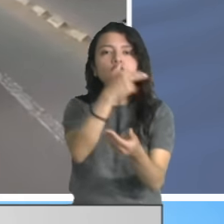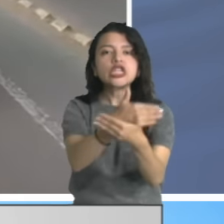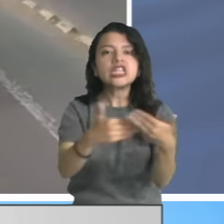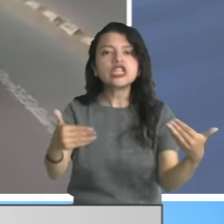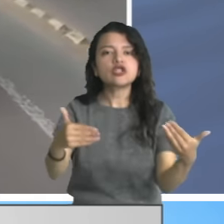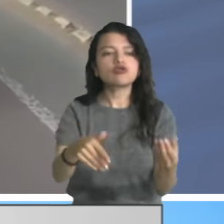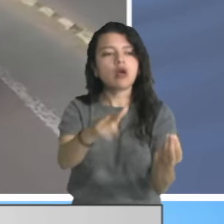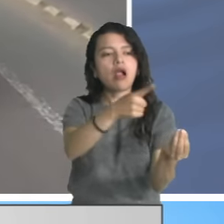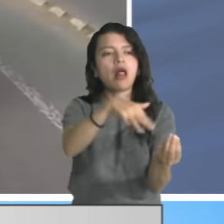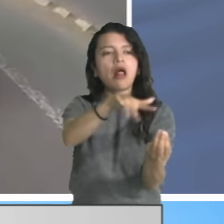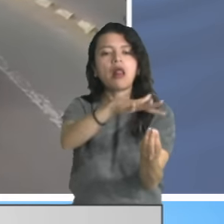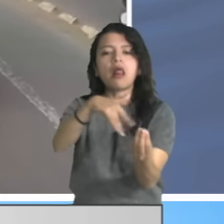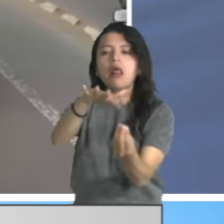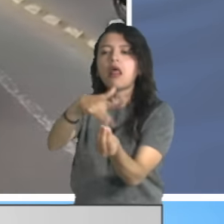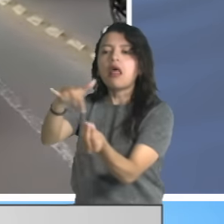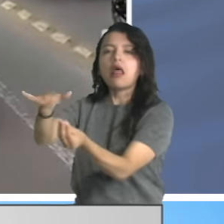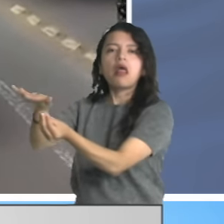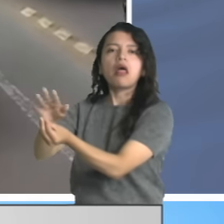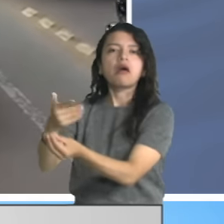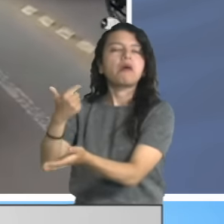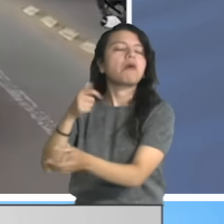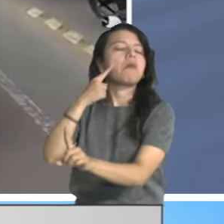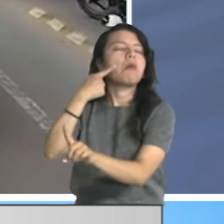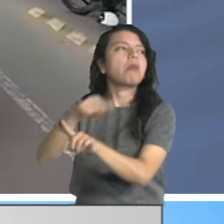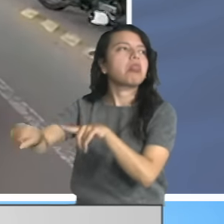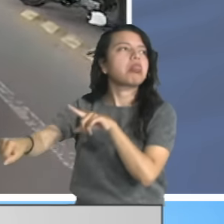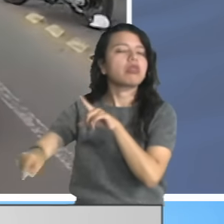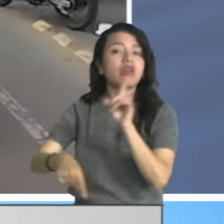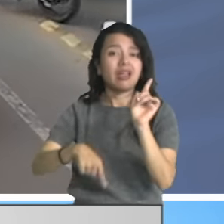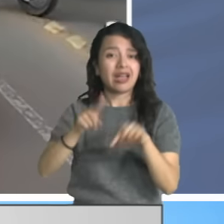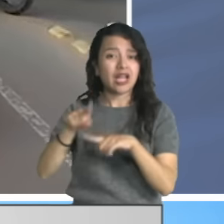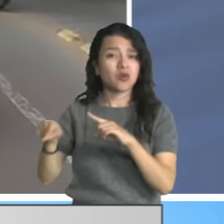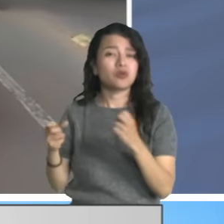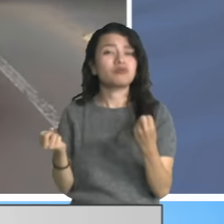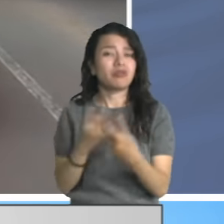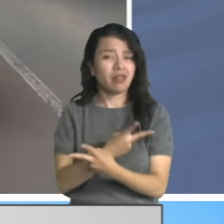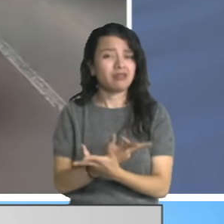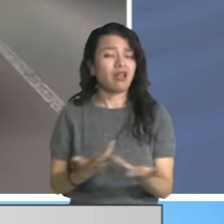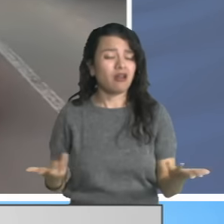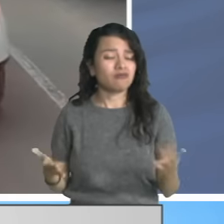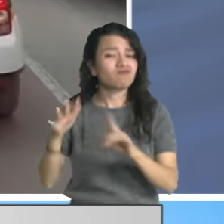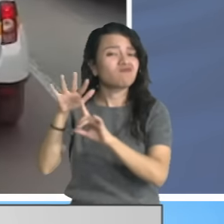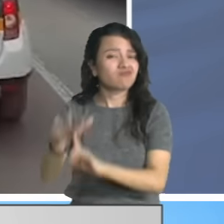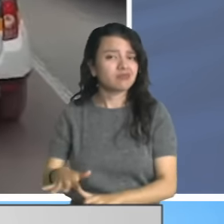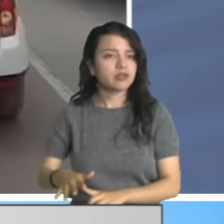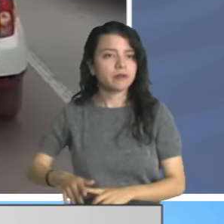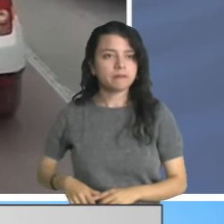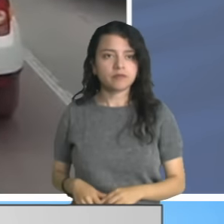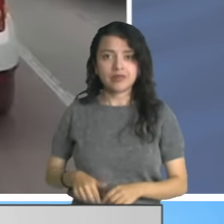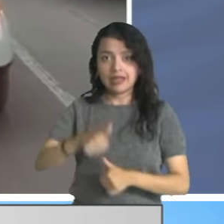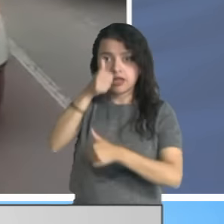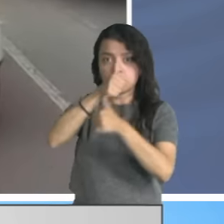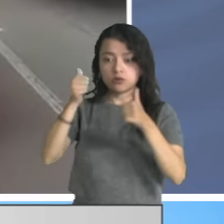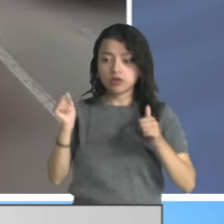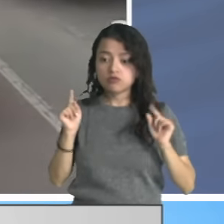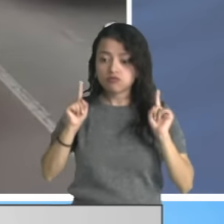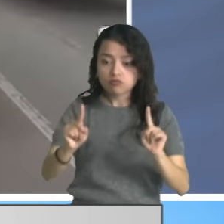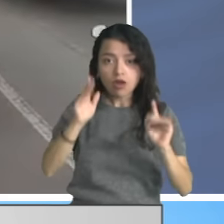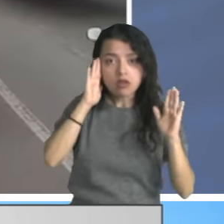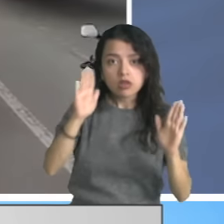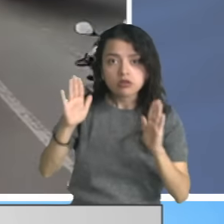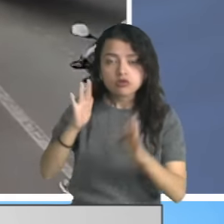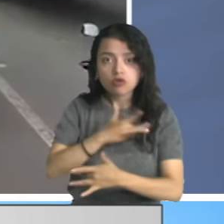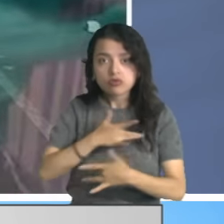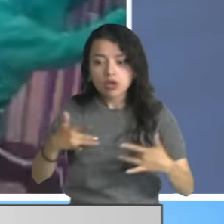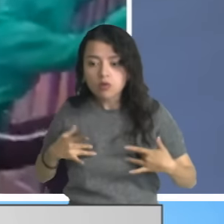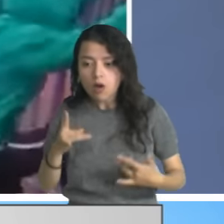de vulneraciones, los tienen desamparados, abandonados, incluso muchos de ellos violentados, y no permiten que las autoridades los atiendan o no